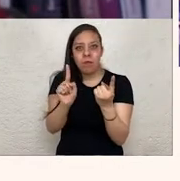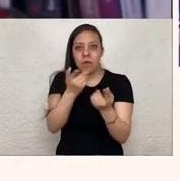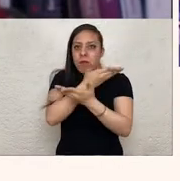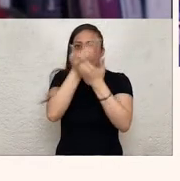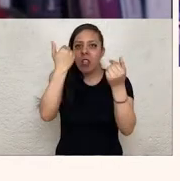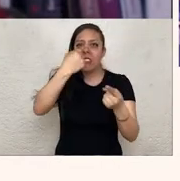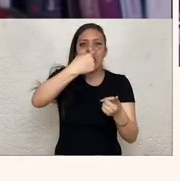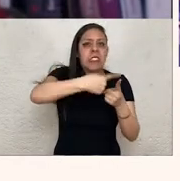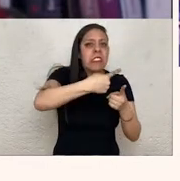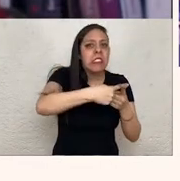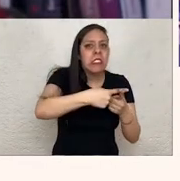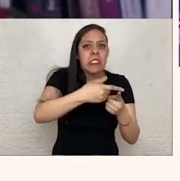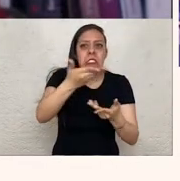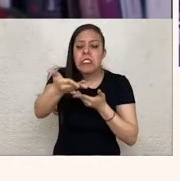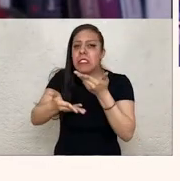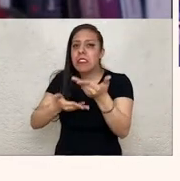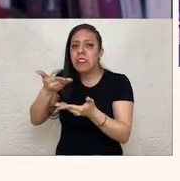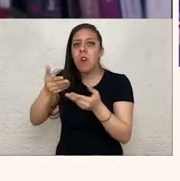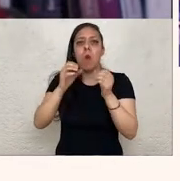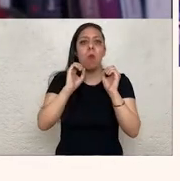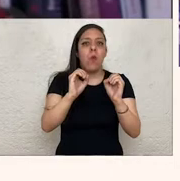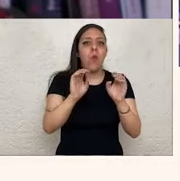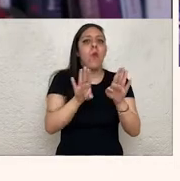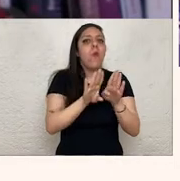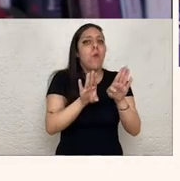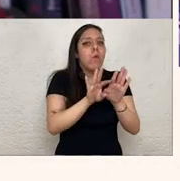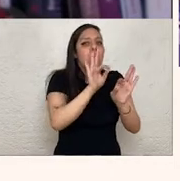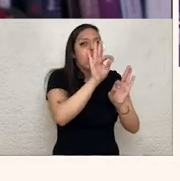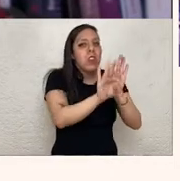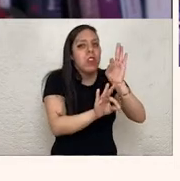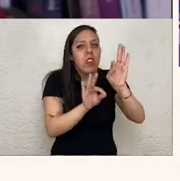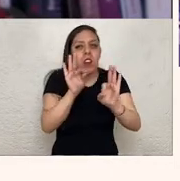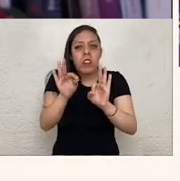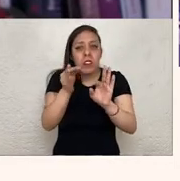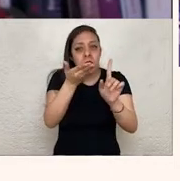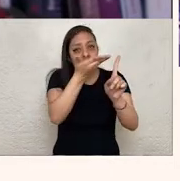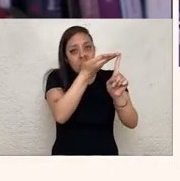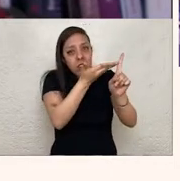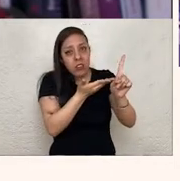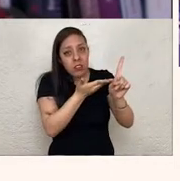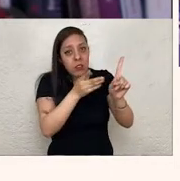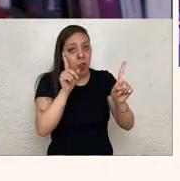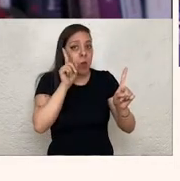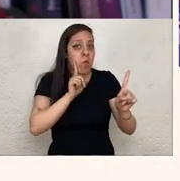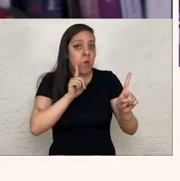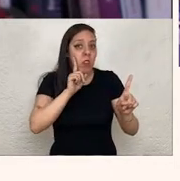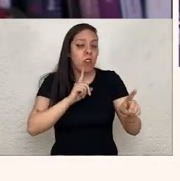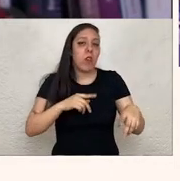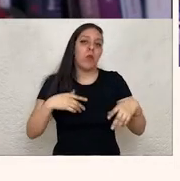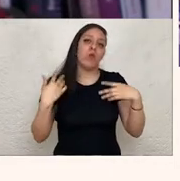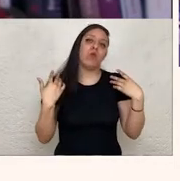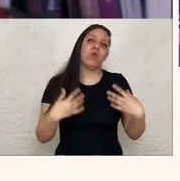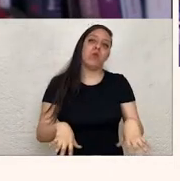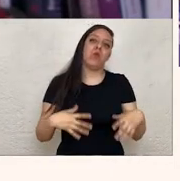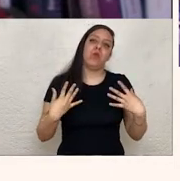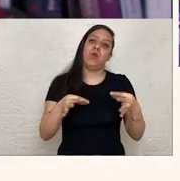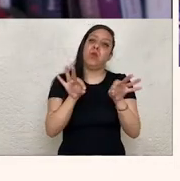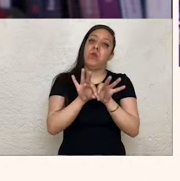era quién y cómo tratarse, ¿no? La figura de Malintzin es tremendamente